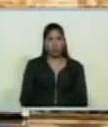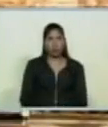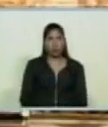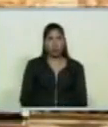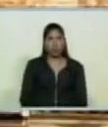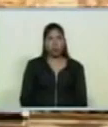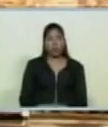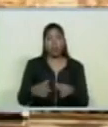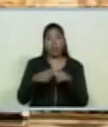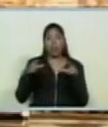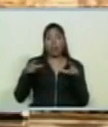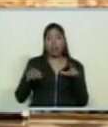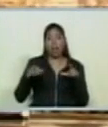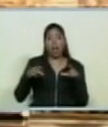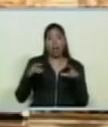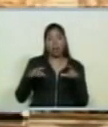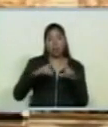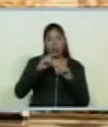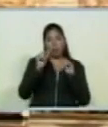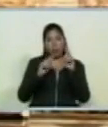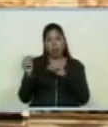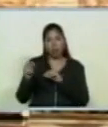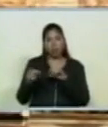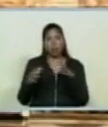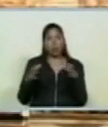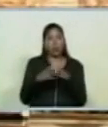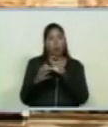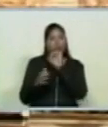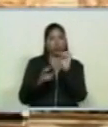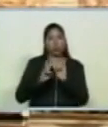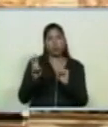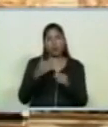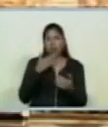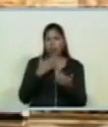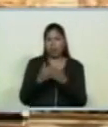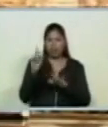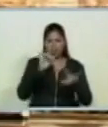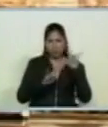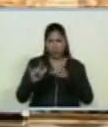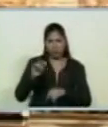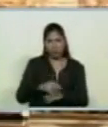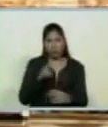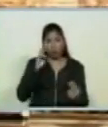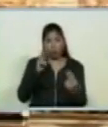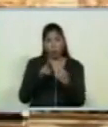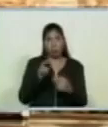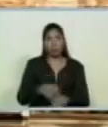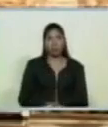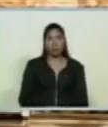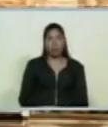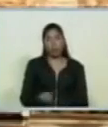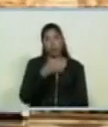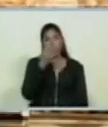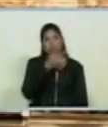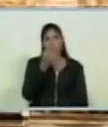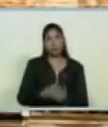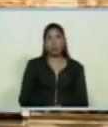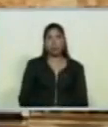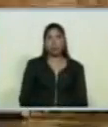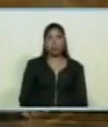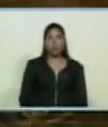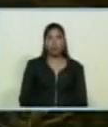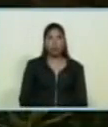el carnet de la patria y el movimiento Somos Venezuela. Gracias, patria amada. Nos veremos muy pronto. Gracias. Buenas tardes.